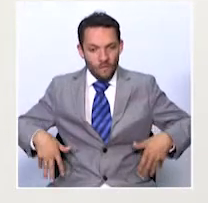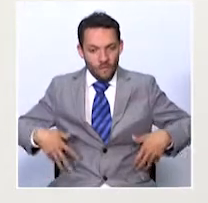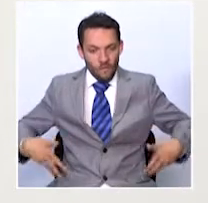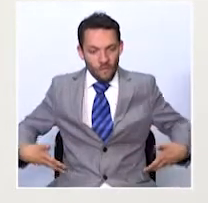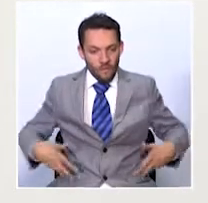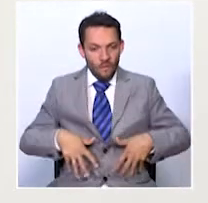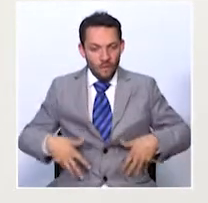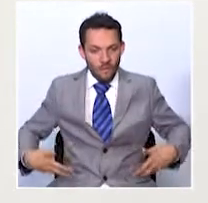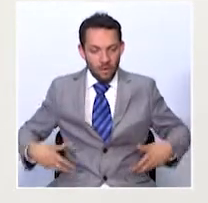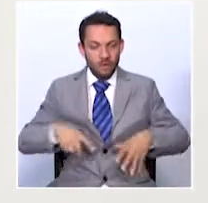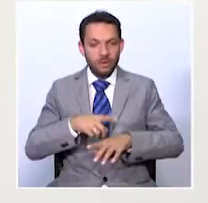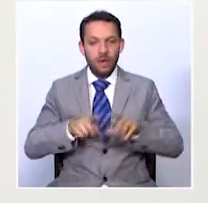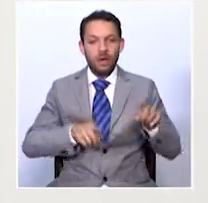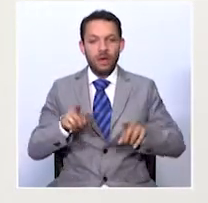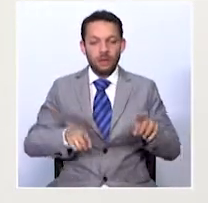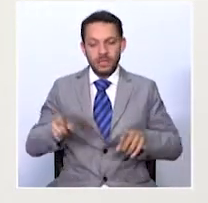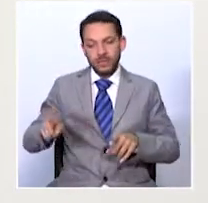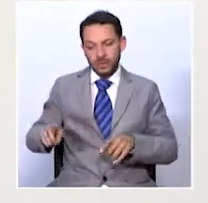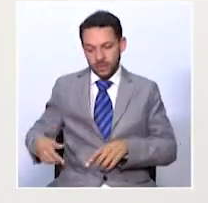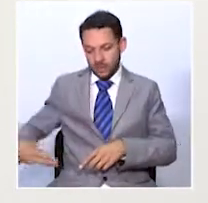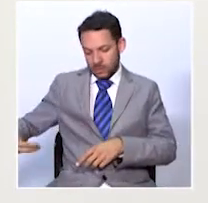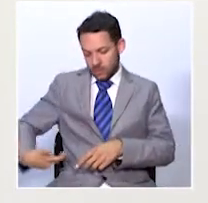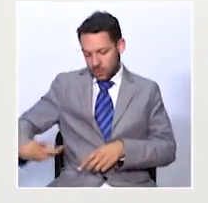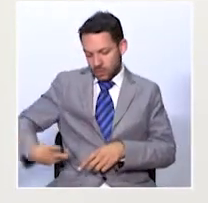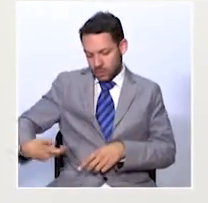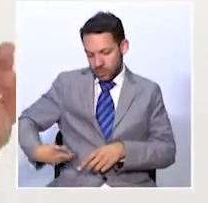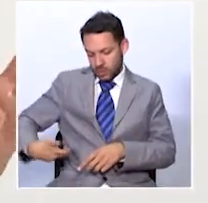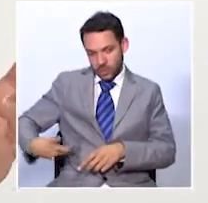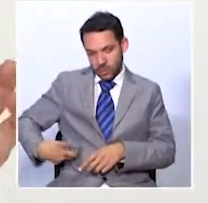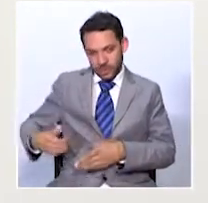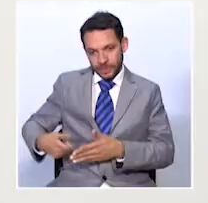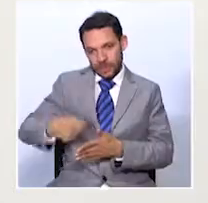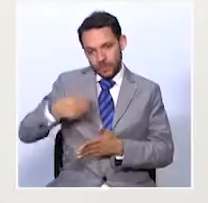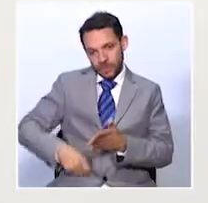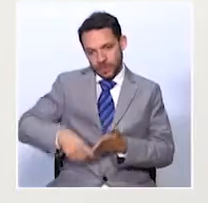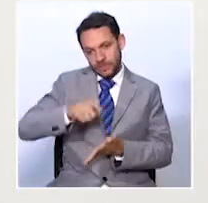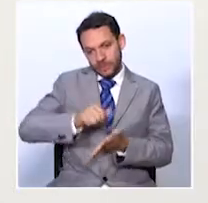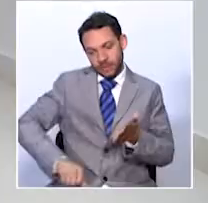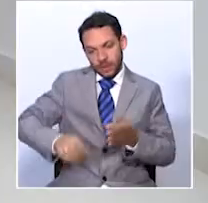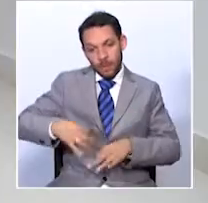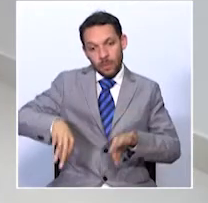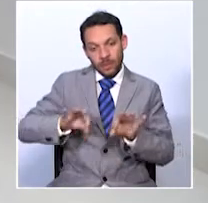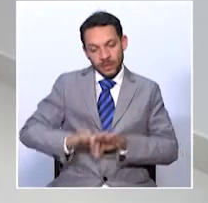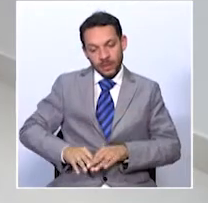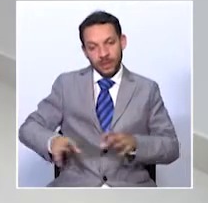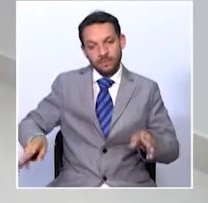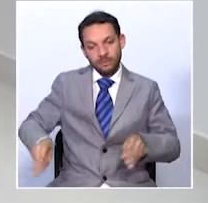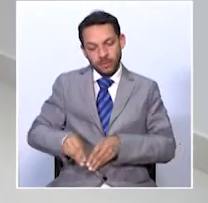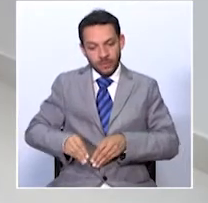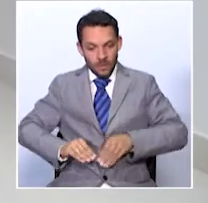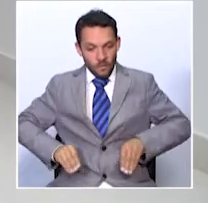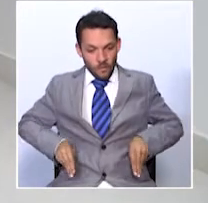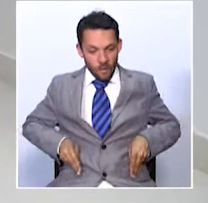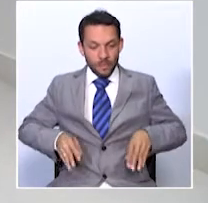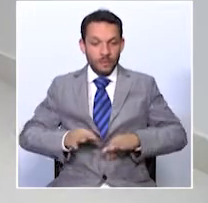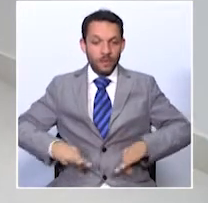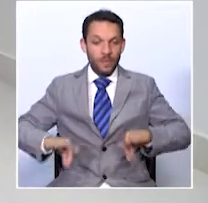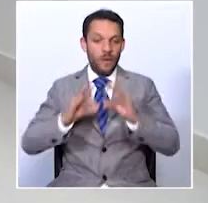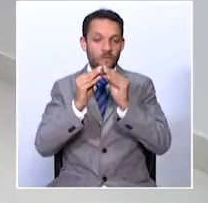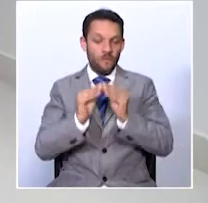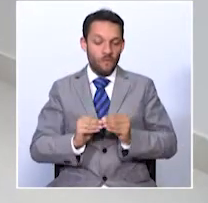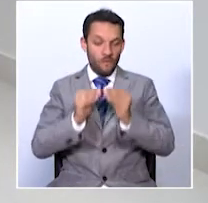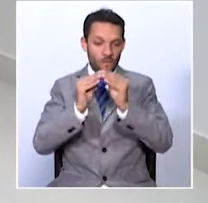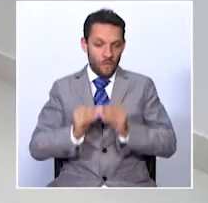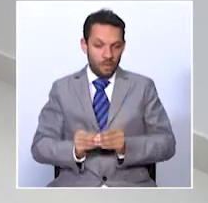sentidos y hay muchas técnicas ahora que nosotros aplicamos para saber en qué forma vamos a reducir, pero para tratar de devolverle a